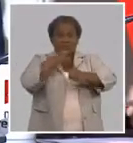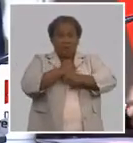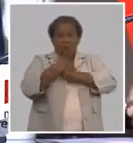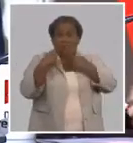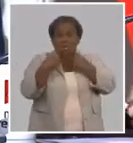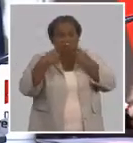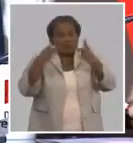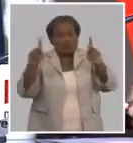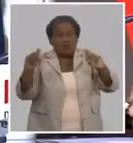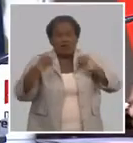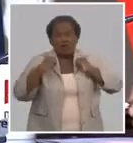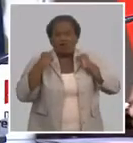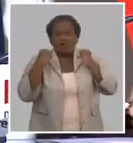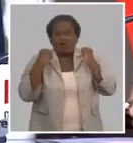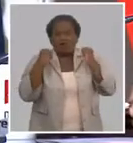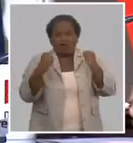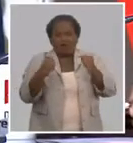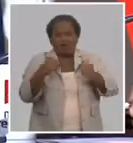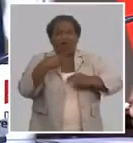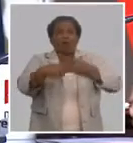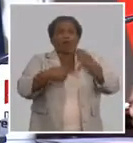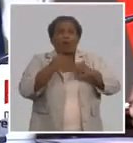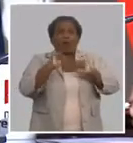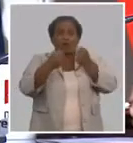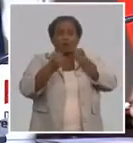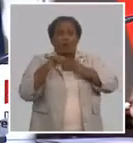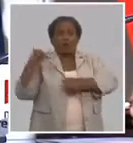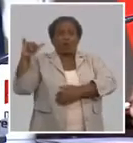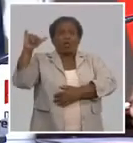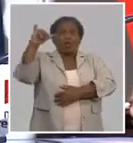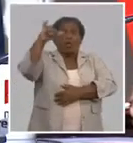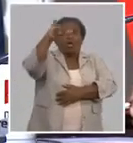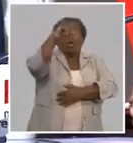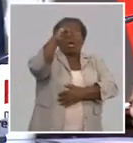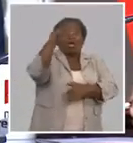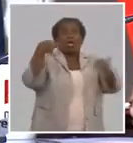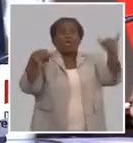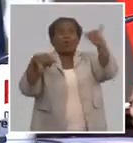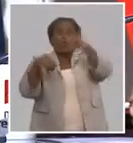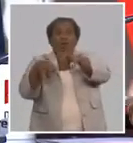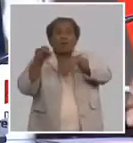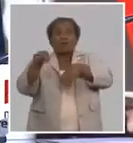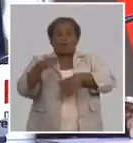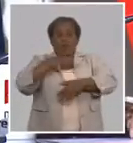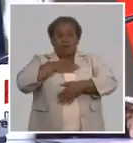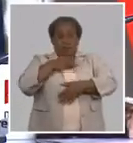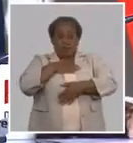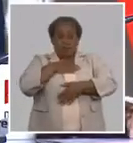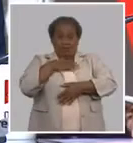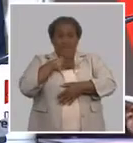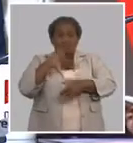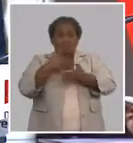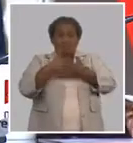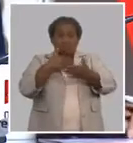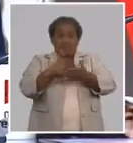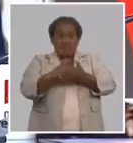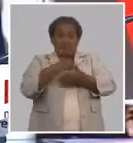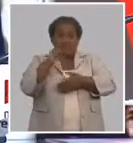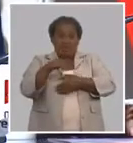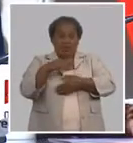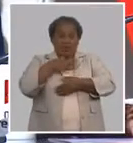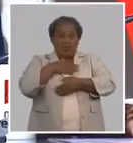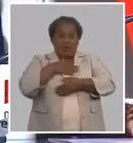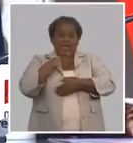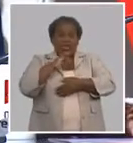profesional que prestaron nuestros controladores aéreos y nuestras dependencias tanto aeronáutica civil como de la